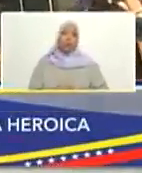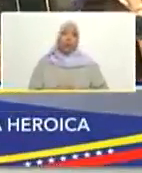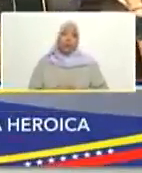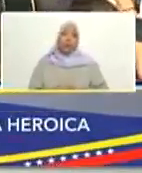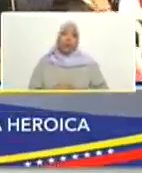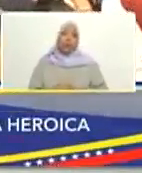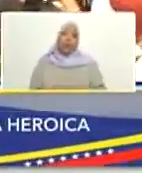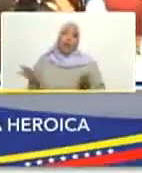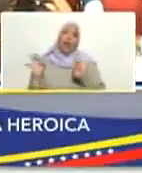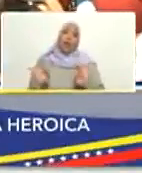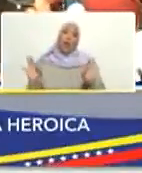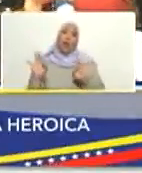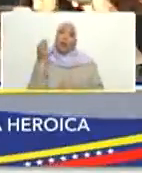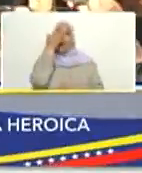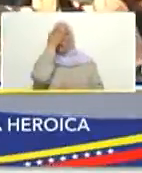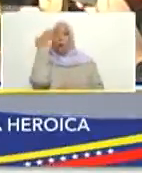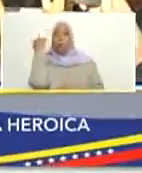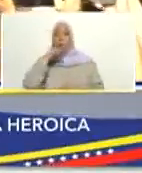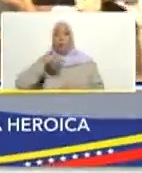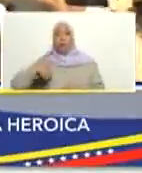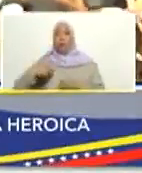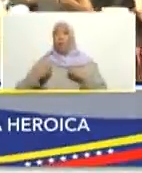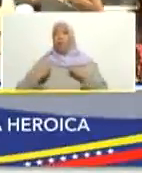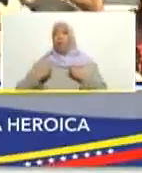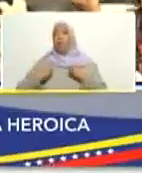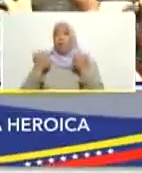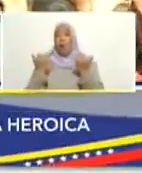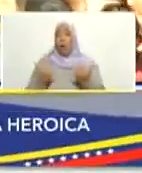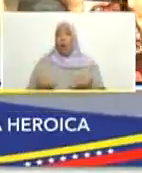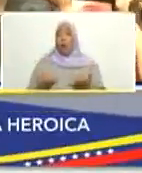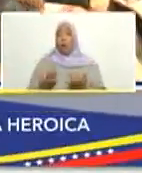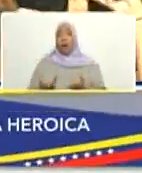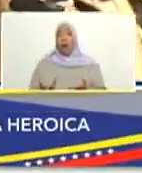que nadie olvide lo que hemos vivido y lo que hemos pasado.